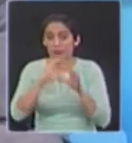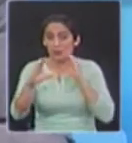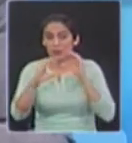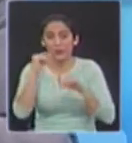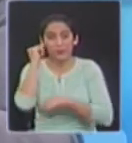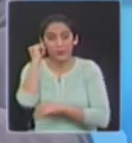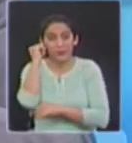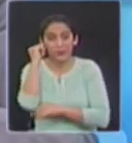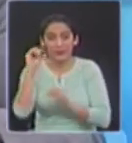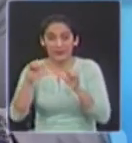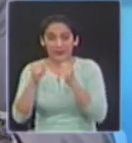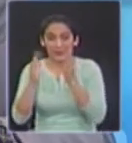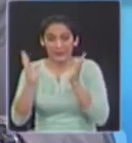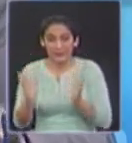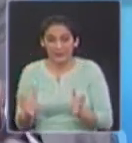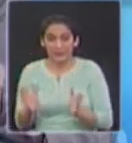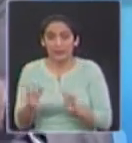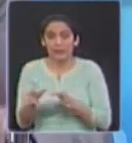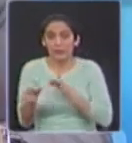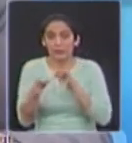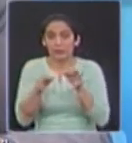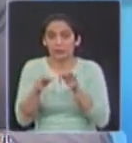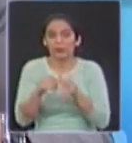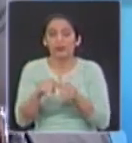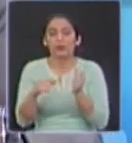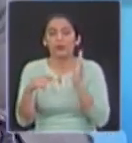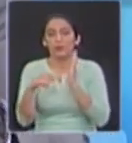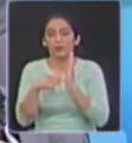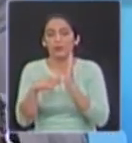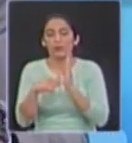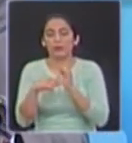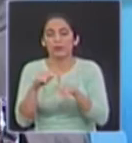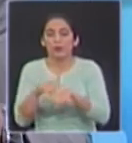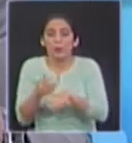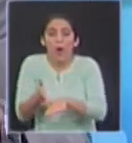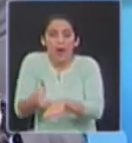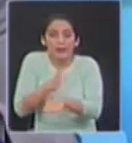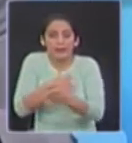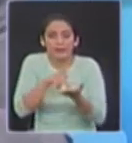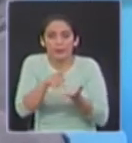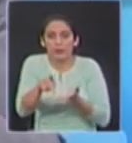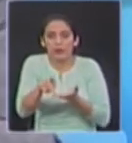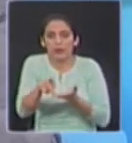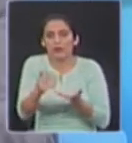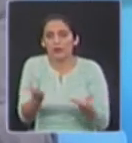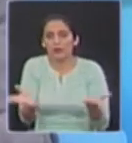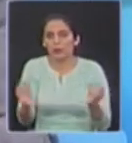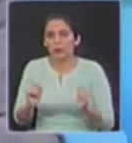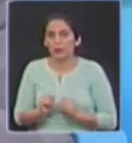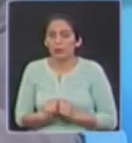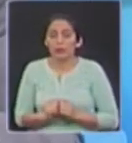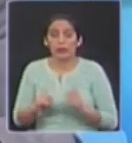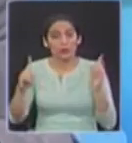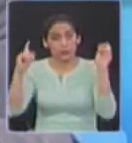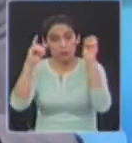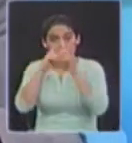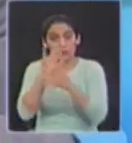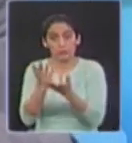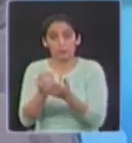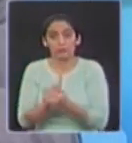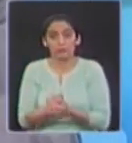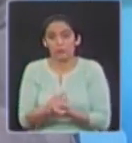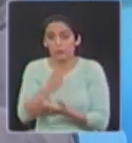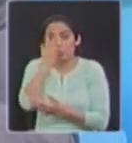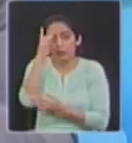electa Aguiñaga, se hablaba del anticipo al impuesto a la renta. El anticipo al impuesto a la renta lo que ataca justamente es a la liquidez de las empresas, y